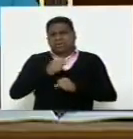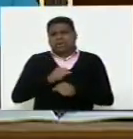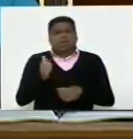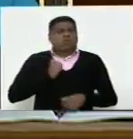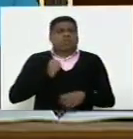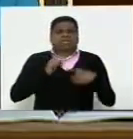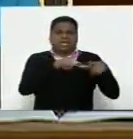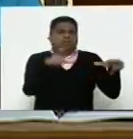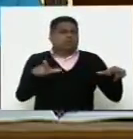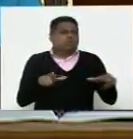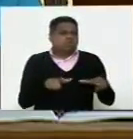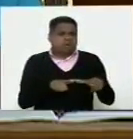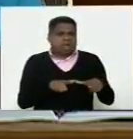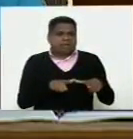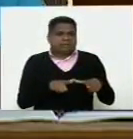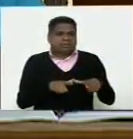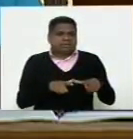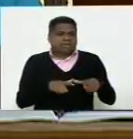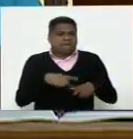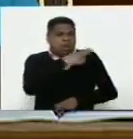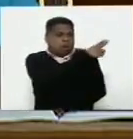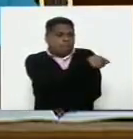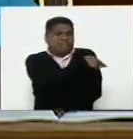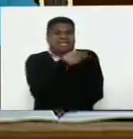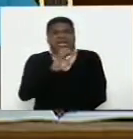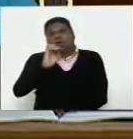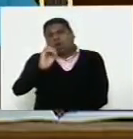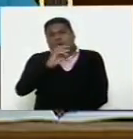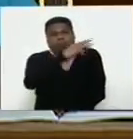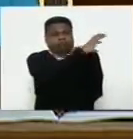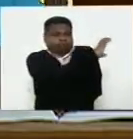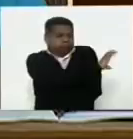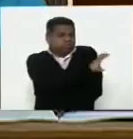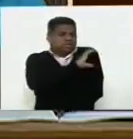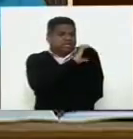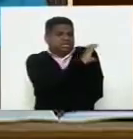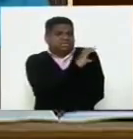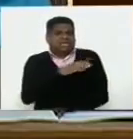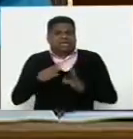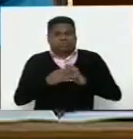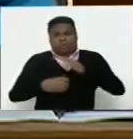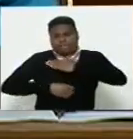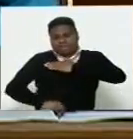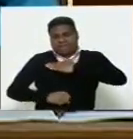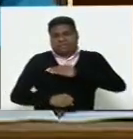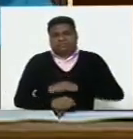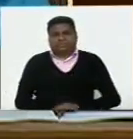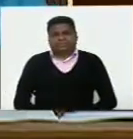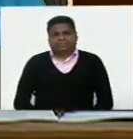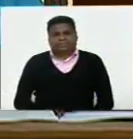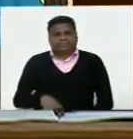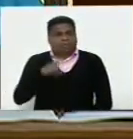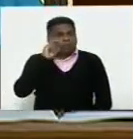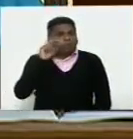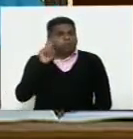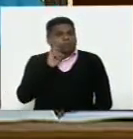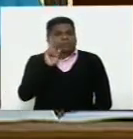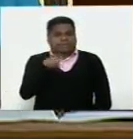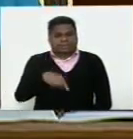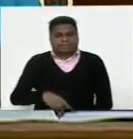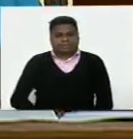centro de salud público o privado, especialmente durante su gestación, trabajo de parto, parto y posparto.